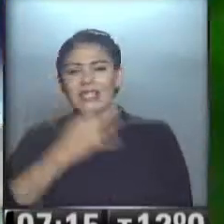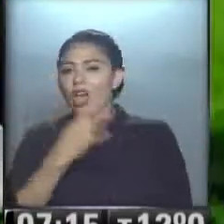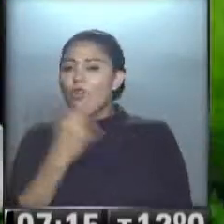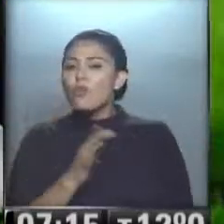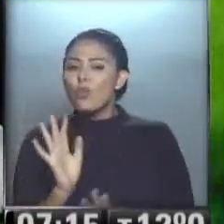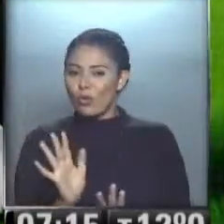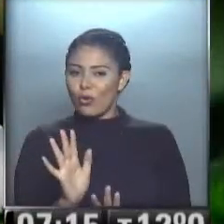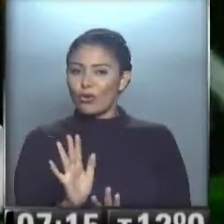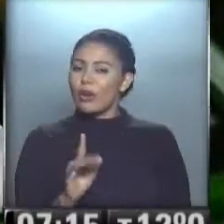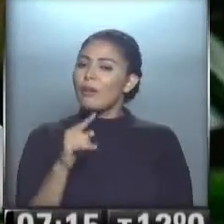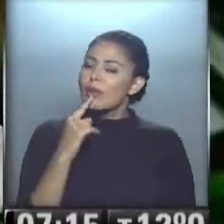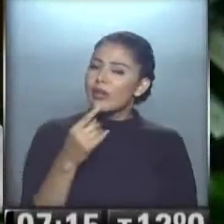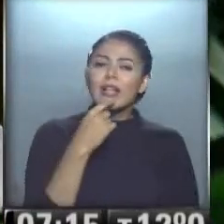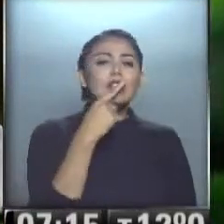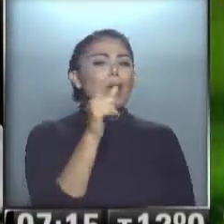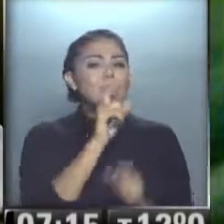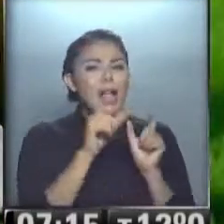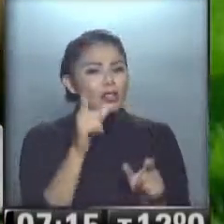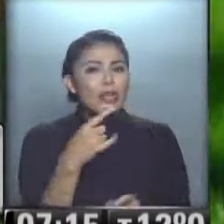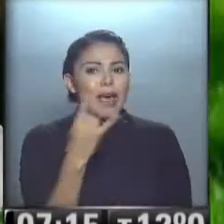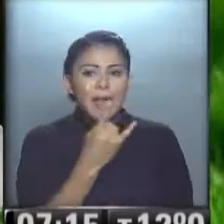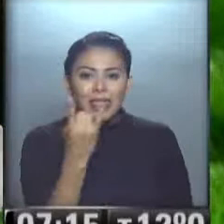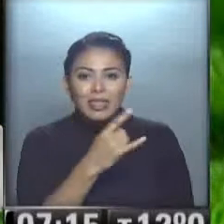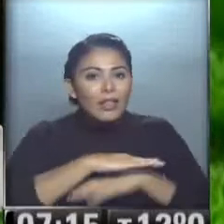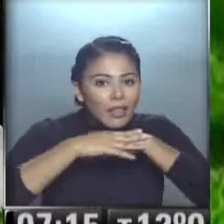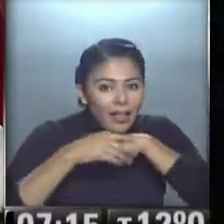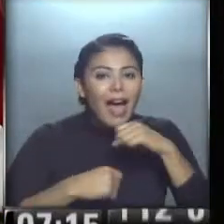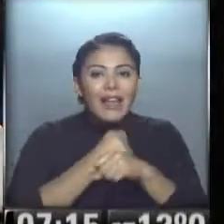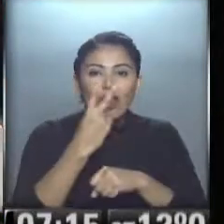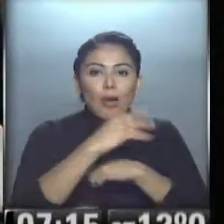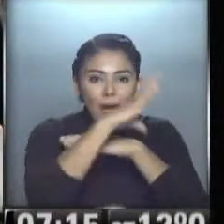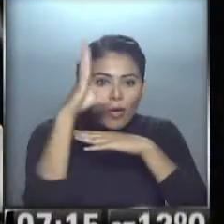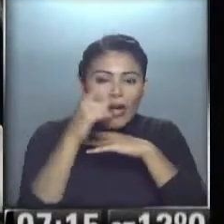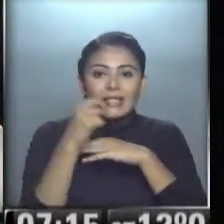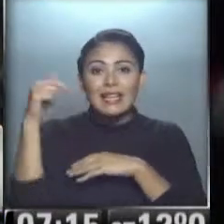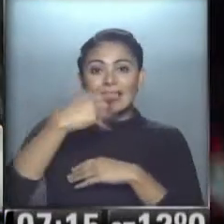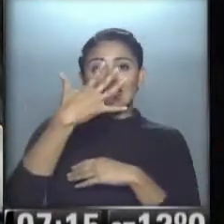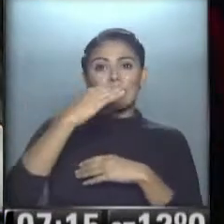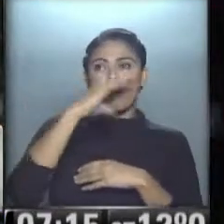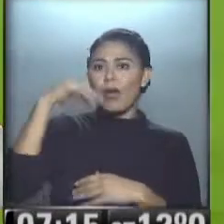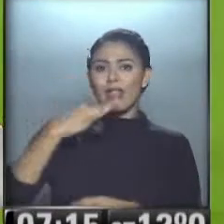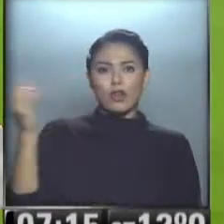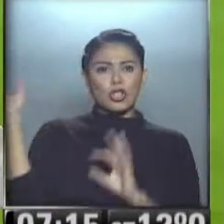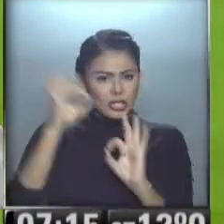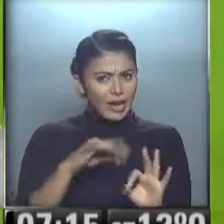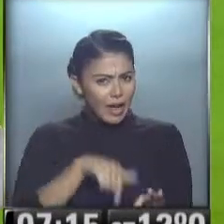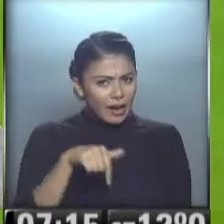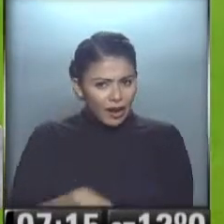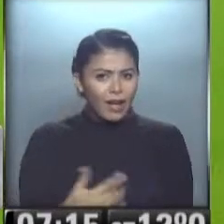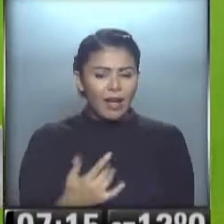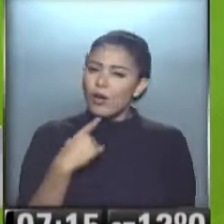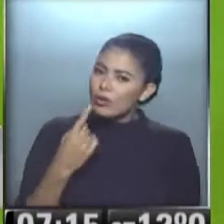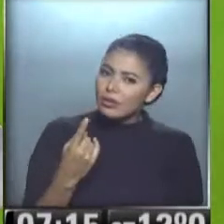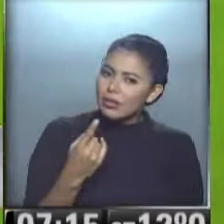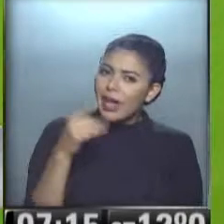Claro. Yo a la gente no le voy a mentir. No voy a estar hasta las 2 de la mañana cuando tengo que estar a las 5 acá. ¿O les parece que sí? ¿Va a estar a las 5 mañana? Sí, bueno,